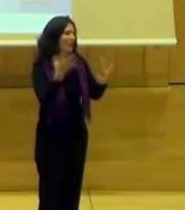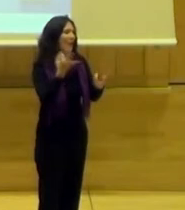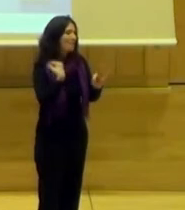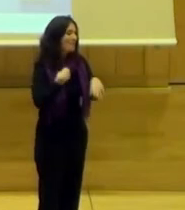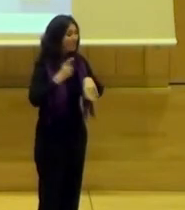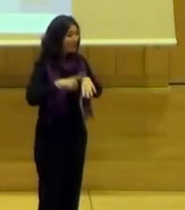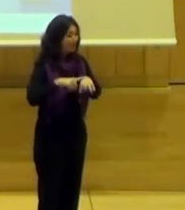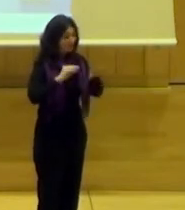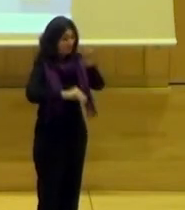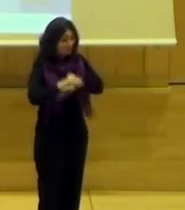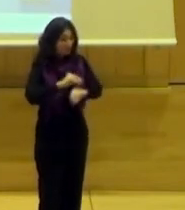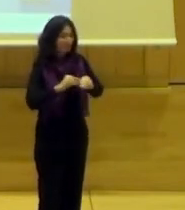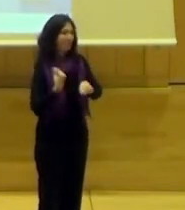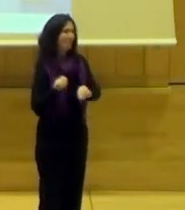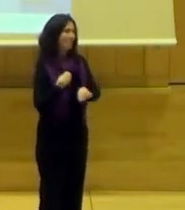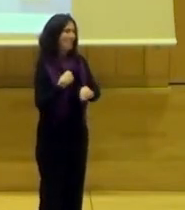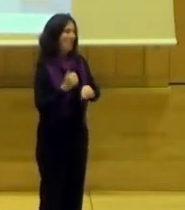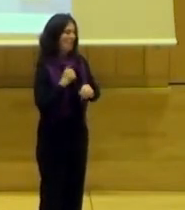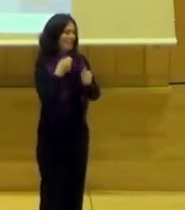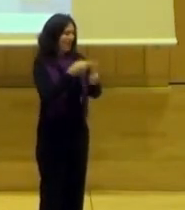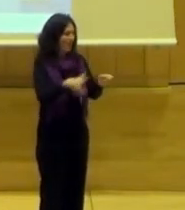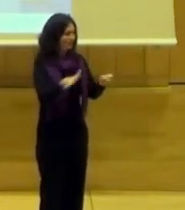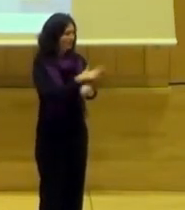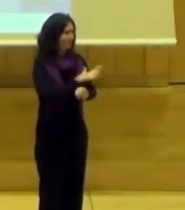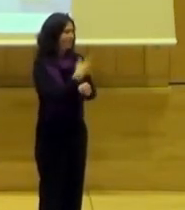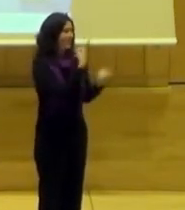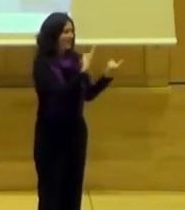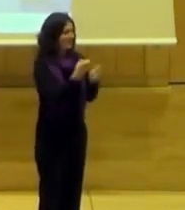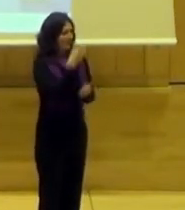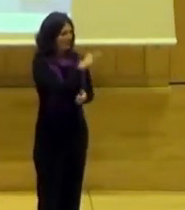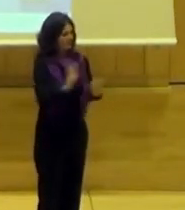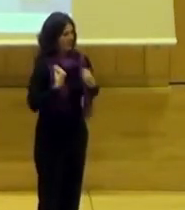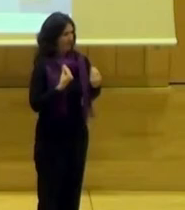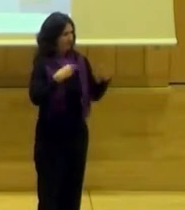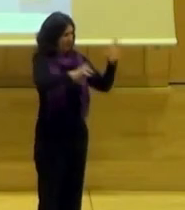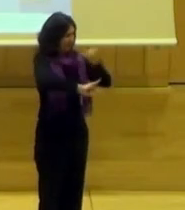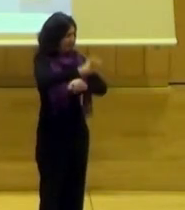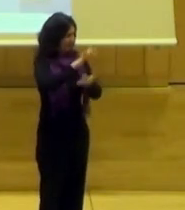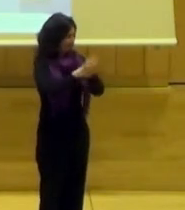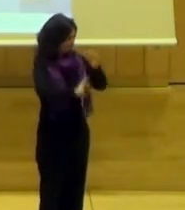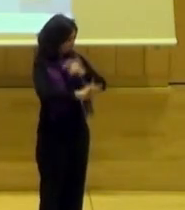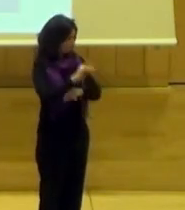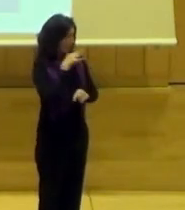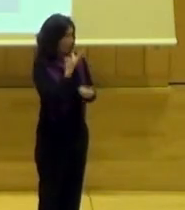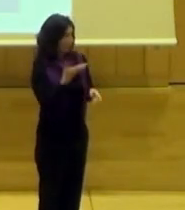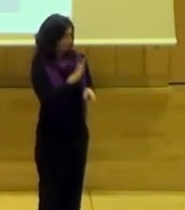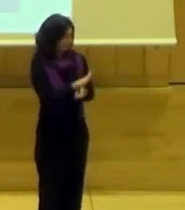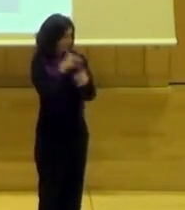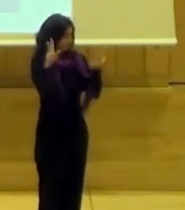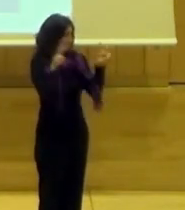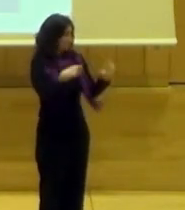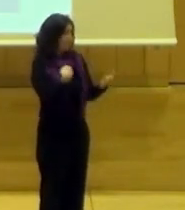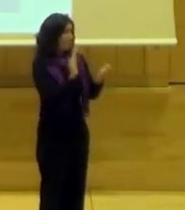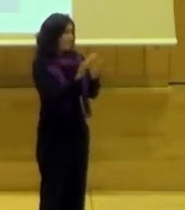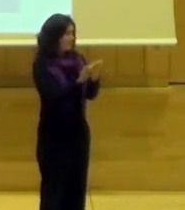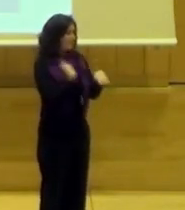necesidades crecientes de esta población residente en los barrios de Albaicín y Sacromonte, como digo. Y ya vamos a pasar a la presentación. Yo, en